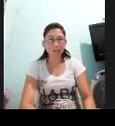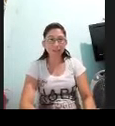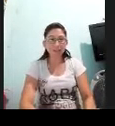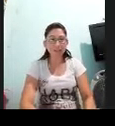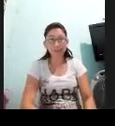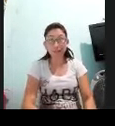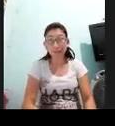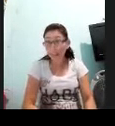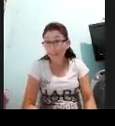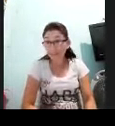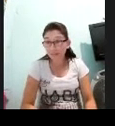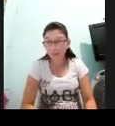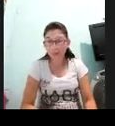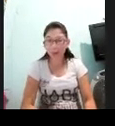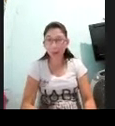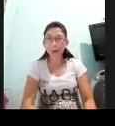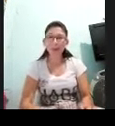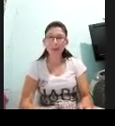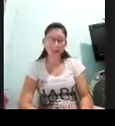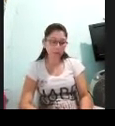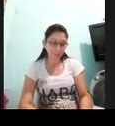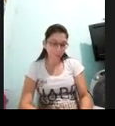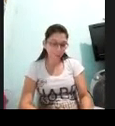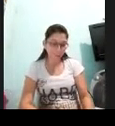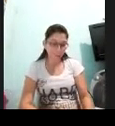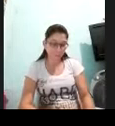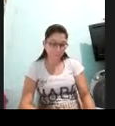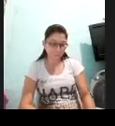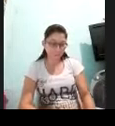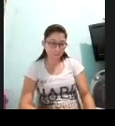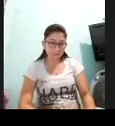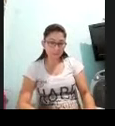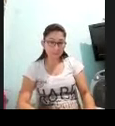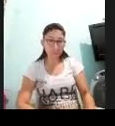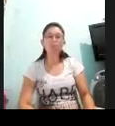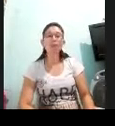viendo. Ok, ¿alguien se acuerda de la estructura de la oración que aprendimos?